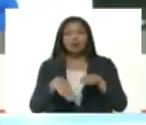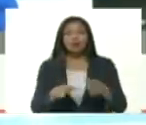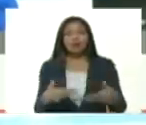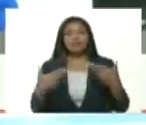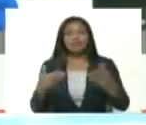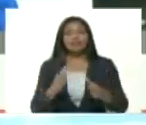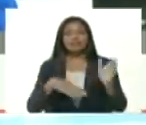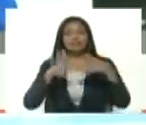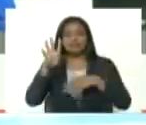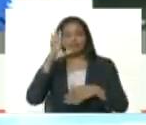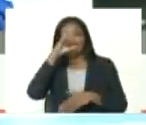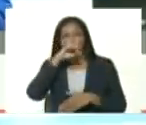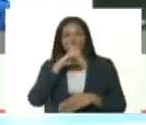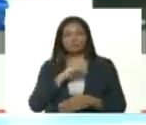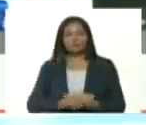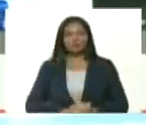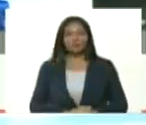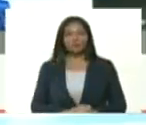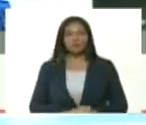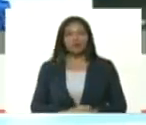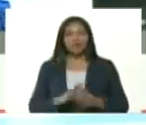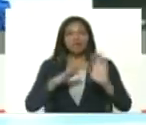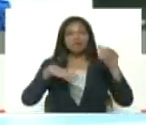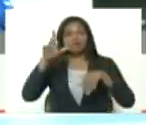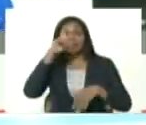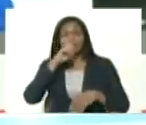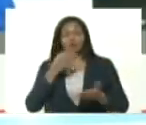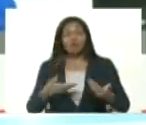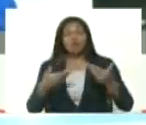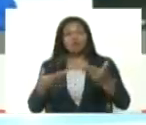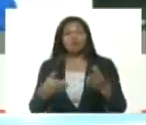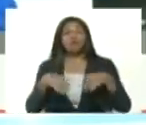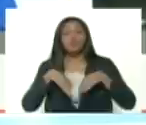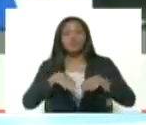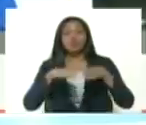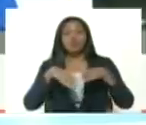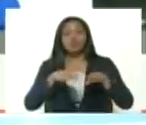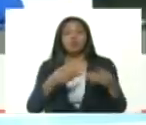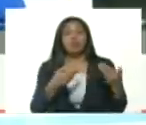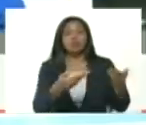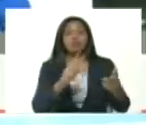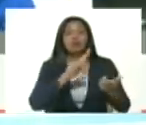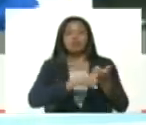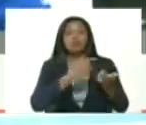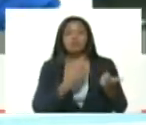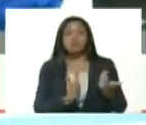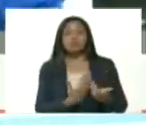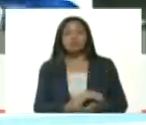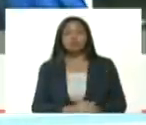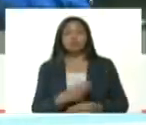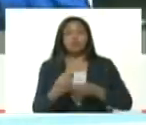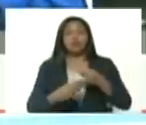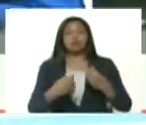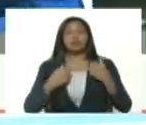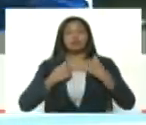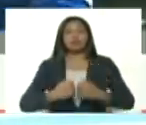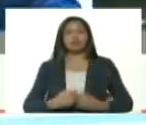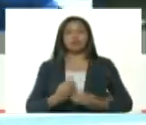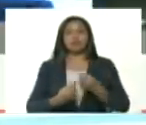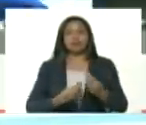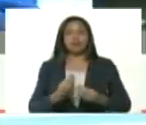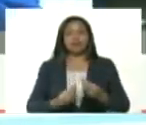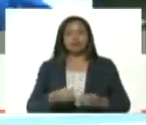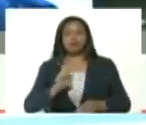15 años. 15 años le regalé una máquina de coser a Silvia. Ella me ha hecho camisa. Esta camisa me la hizo